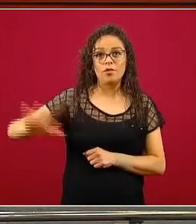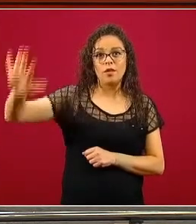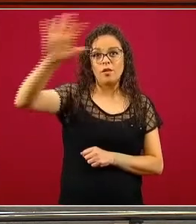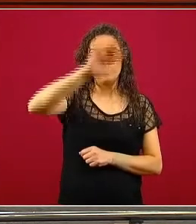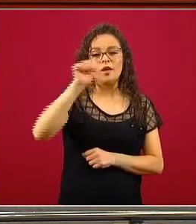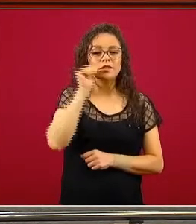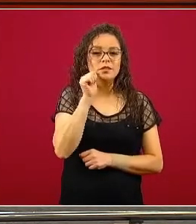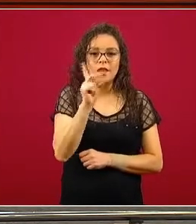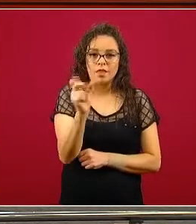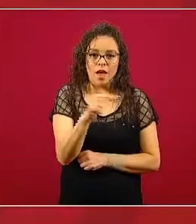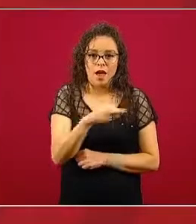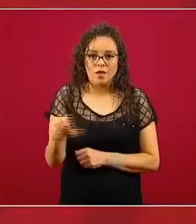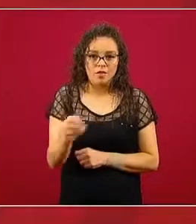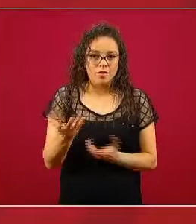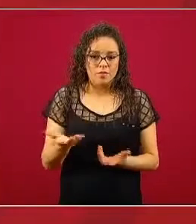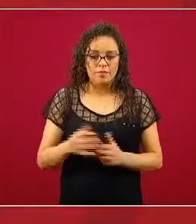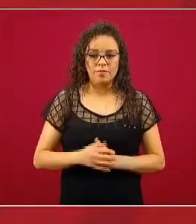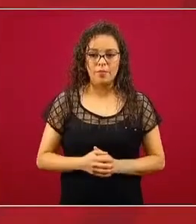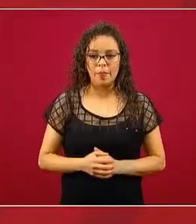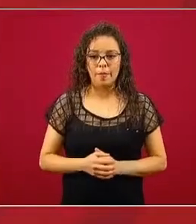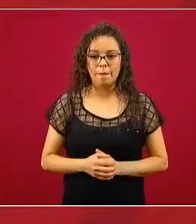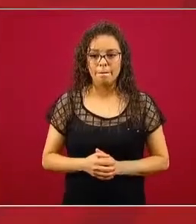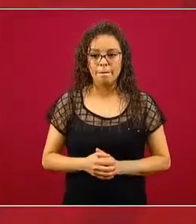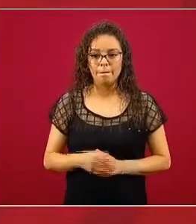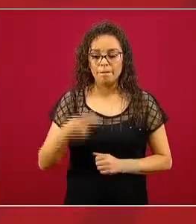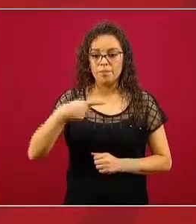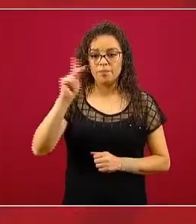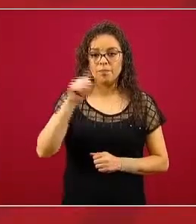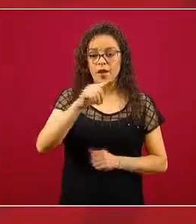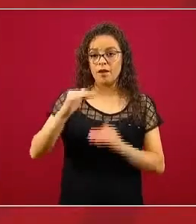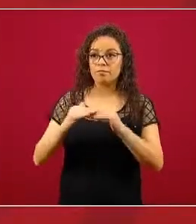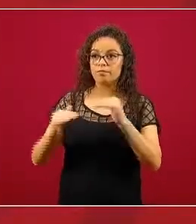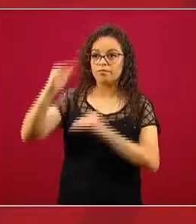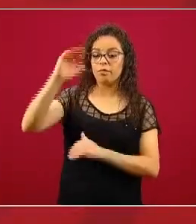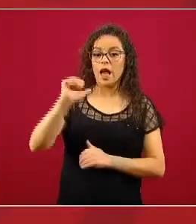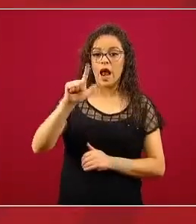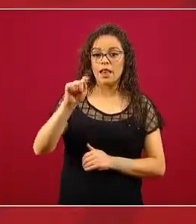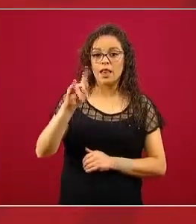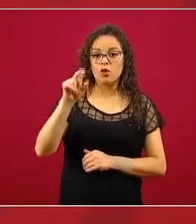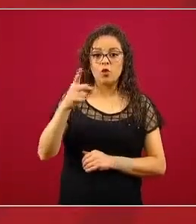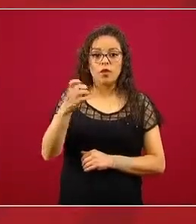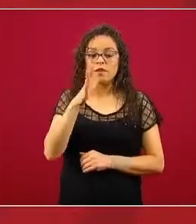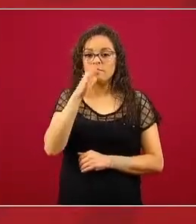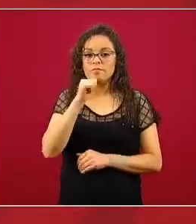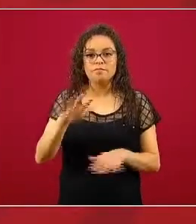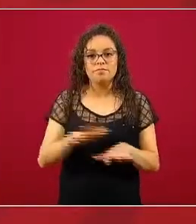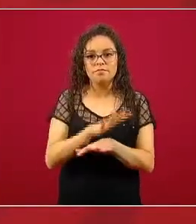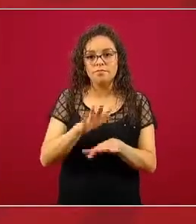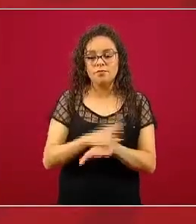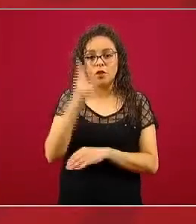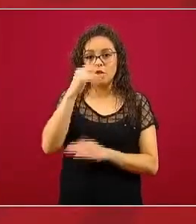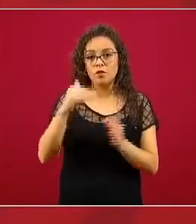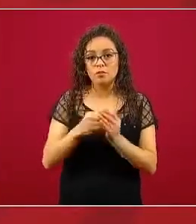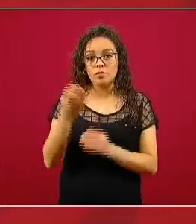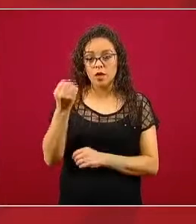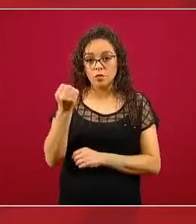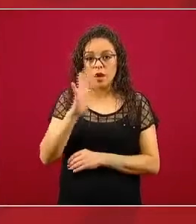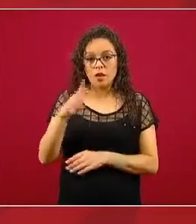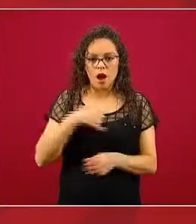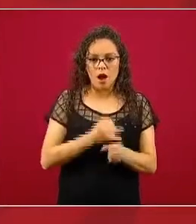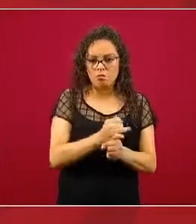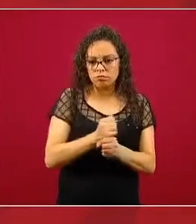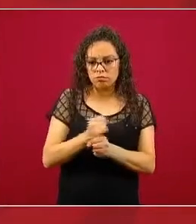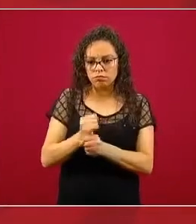altitud, que es un fenómeno no modificable. En 2009, cuando fue la epidemia de influenza, hicimos una investigación con el doctor